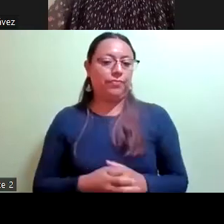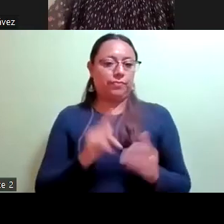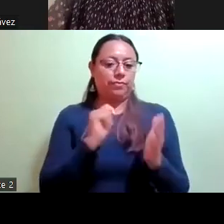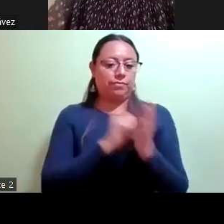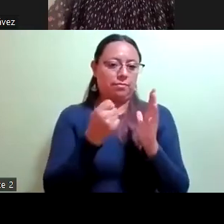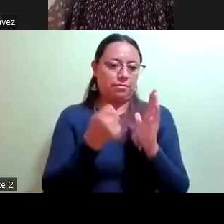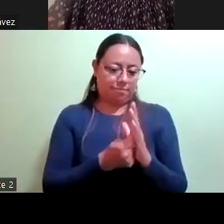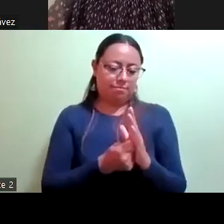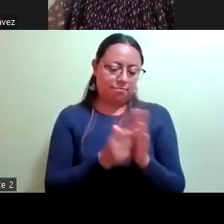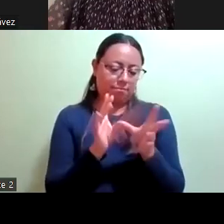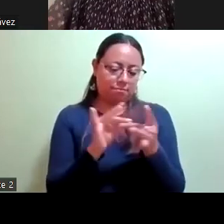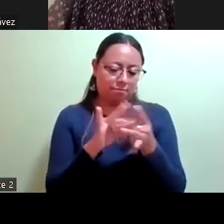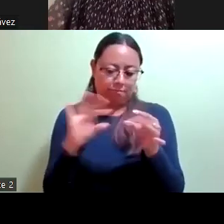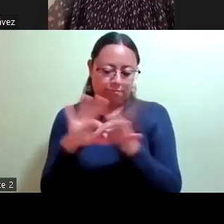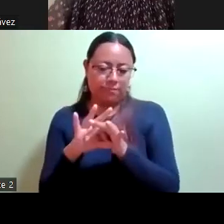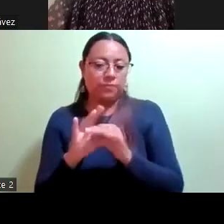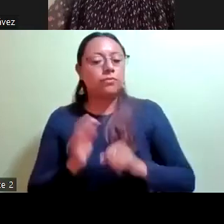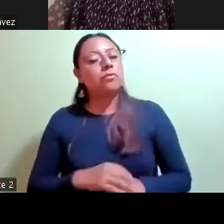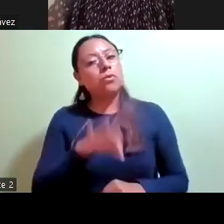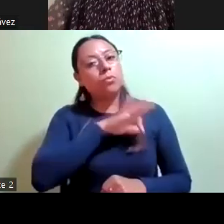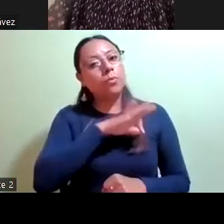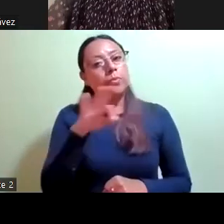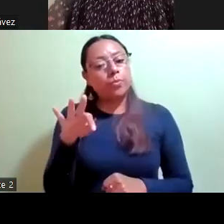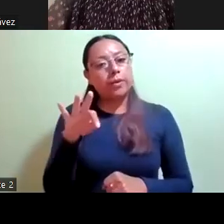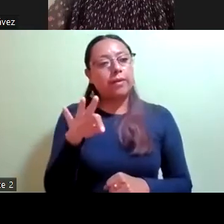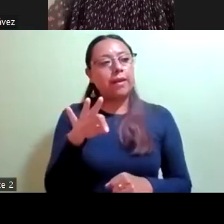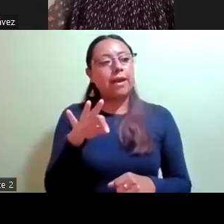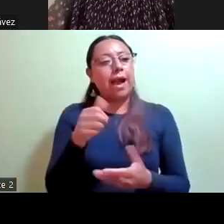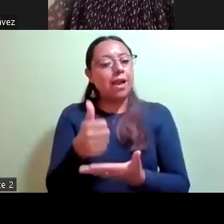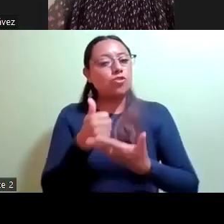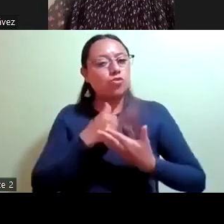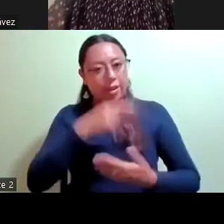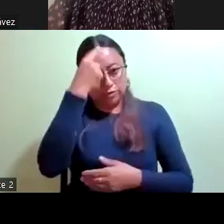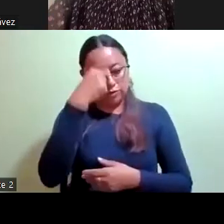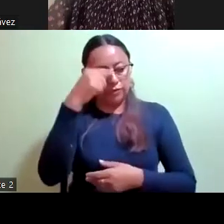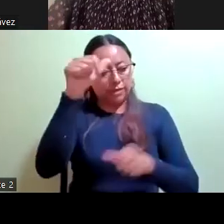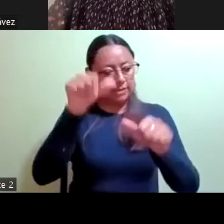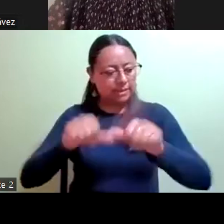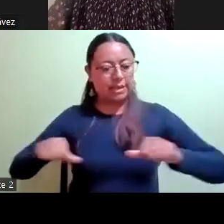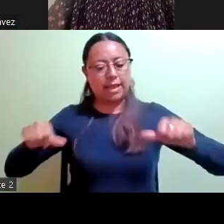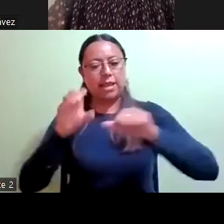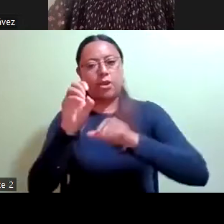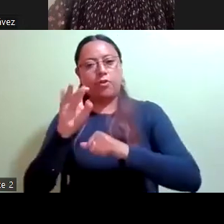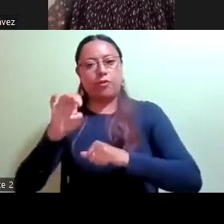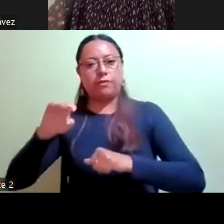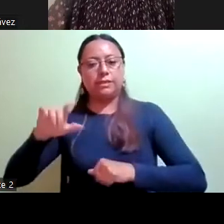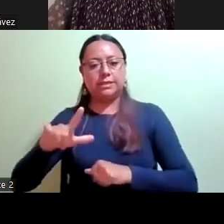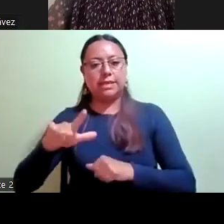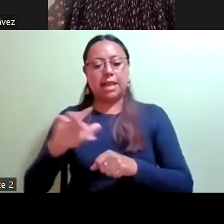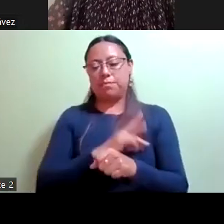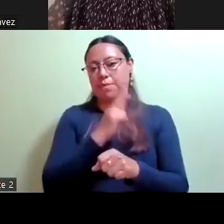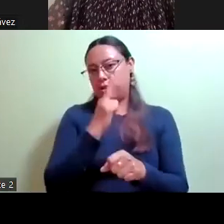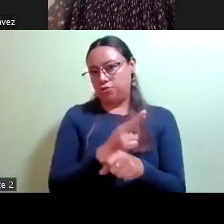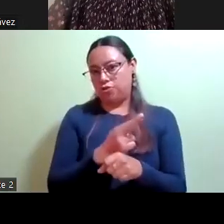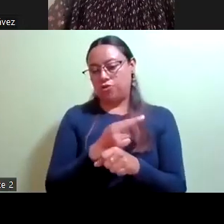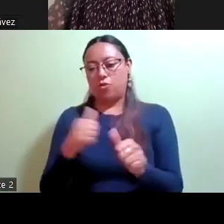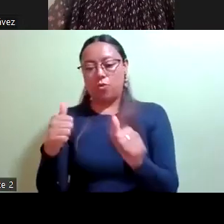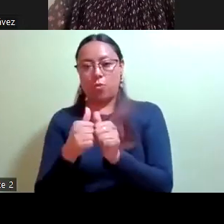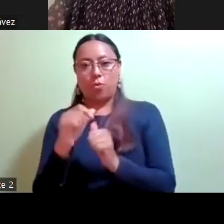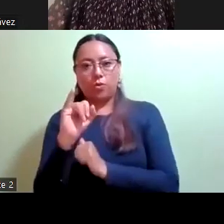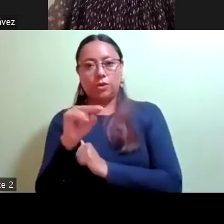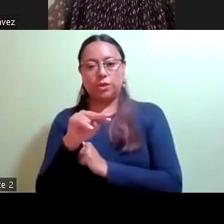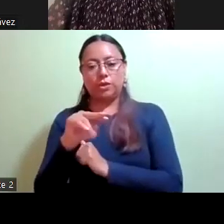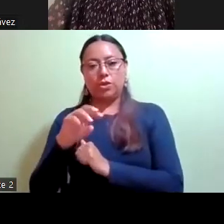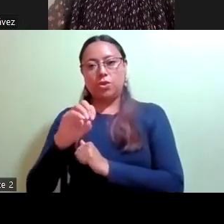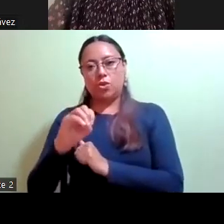tecnológicamente hablando, pudiera facilitar al área de la Fiscalía Mayor a través de la Dirección de Innovación un